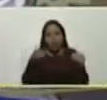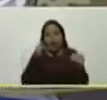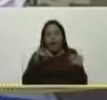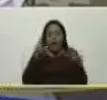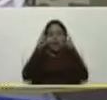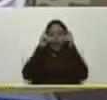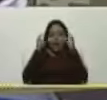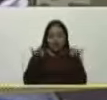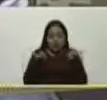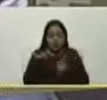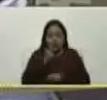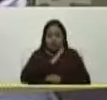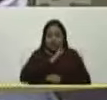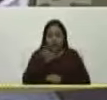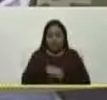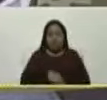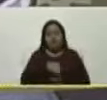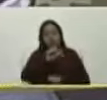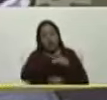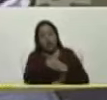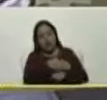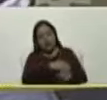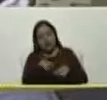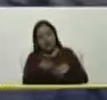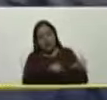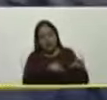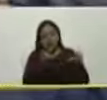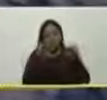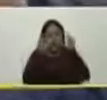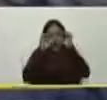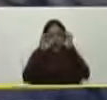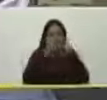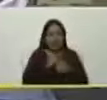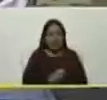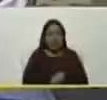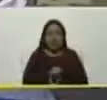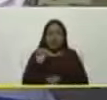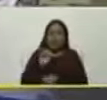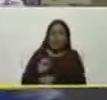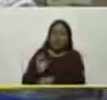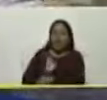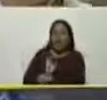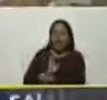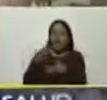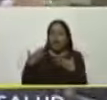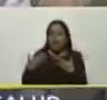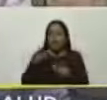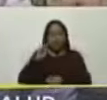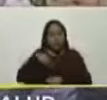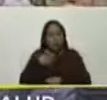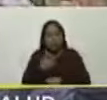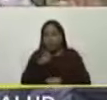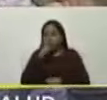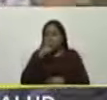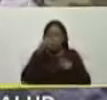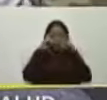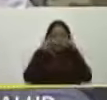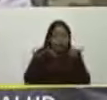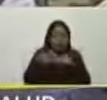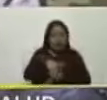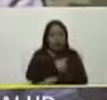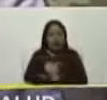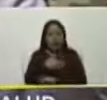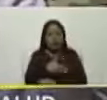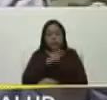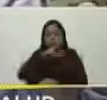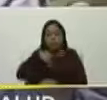en existencia. Prefabricados. Bueno, pero para los lentes que pero en una emergencia, tú no puedes andar sin lentes en la calle, entonces no